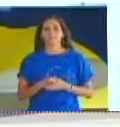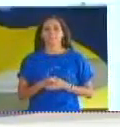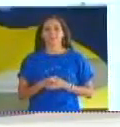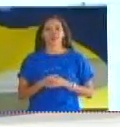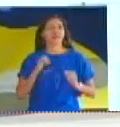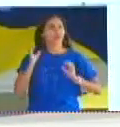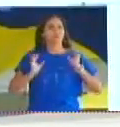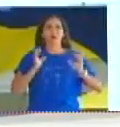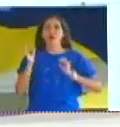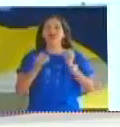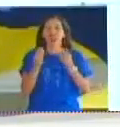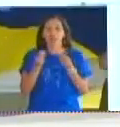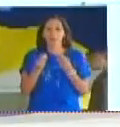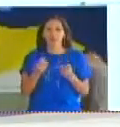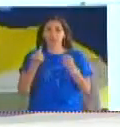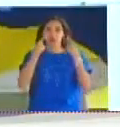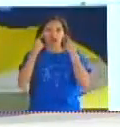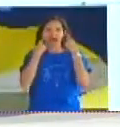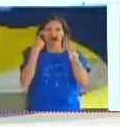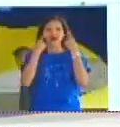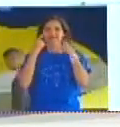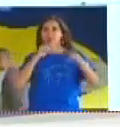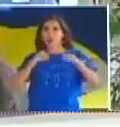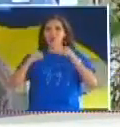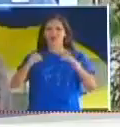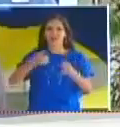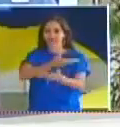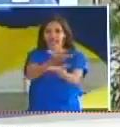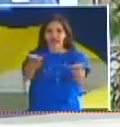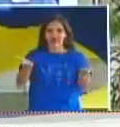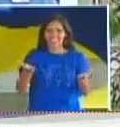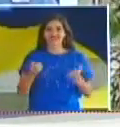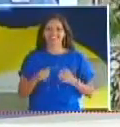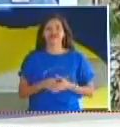Me emociona mucho. Yo he visto la campaña que ustedes han hecho.